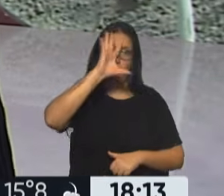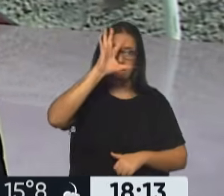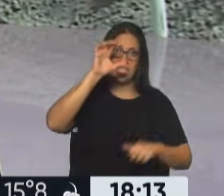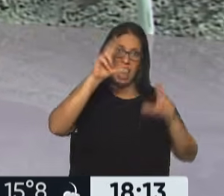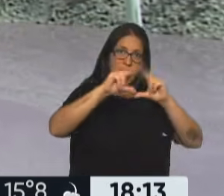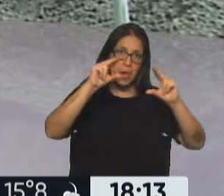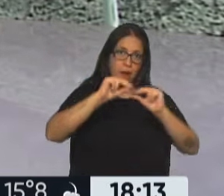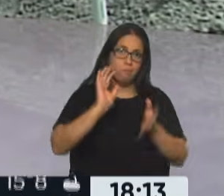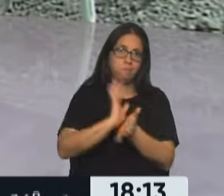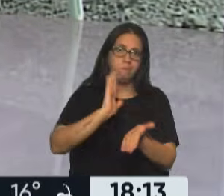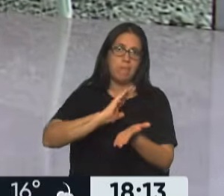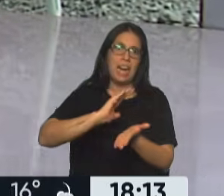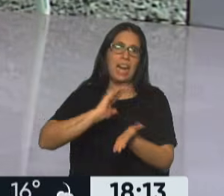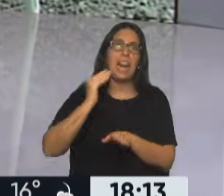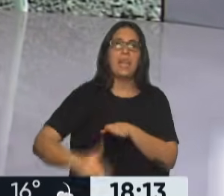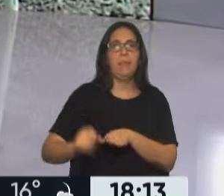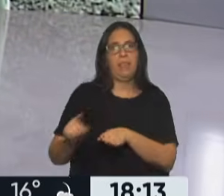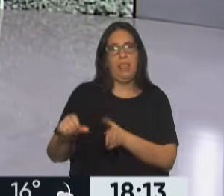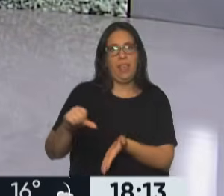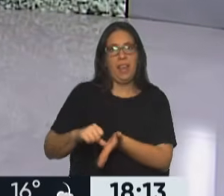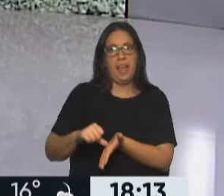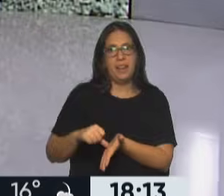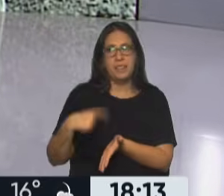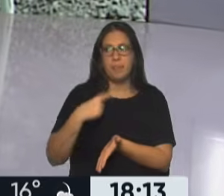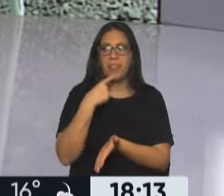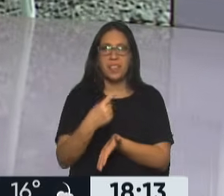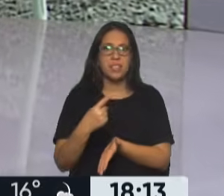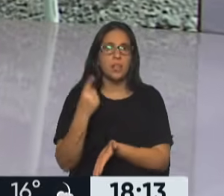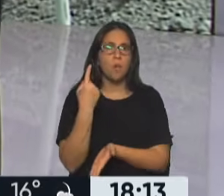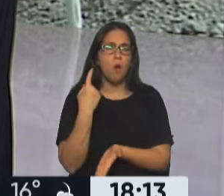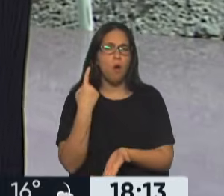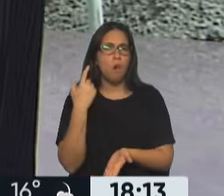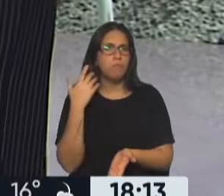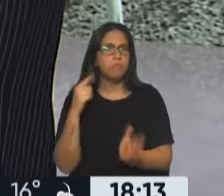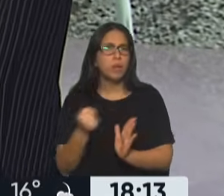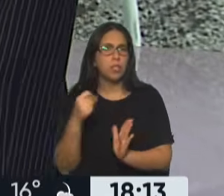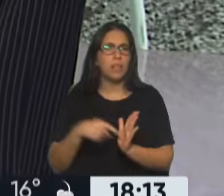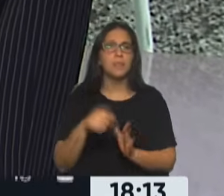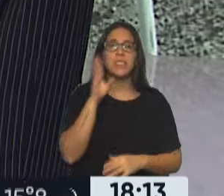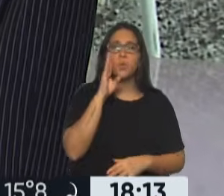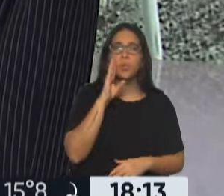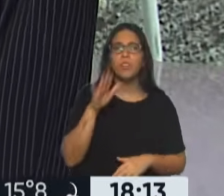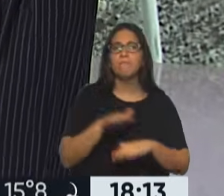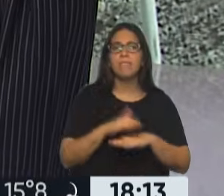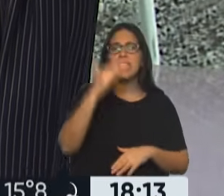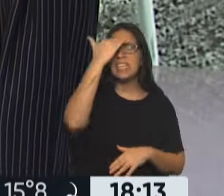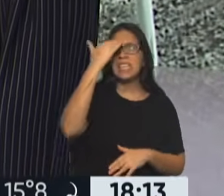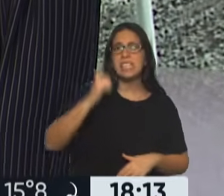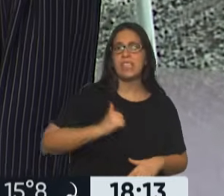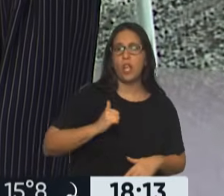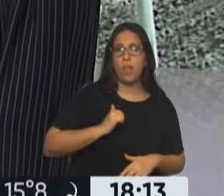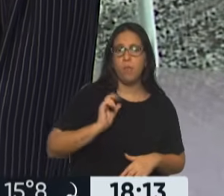una de esas líneas rojas que tiene Irán justamente para este memorándum de entendimiento. Estados Unidos, al menos 15 soldados muertos